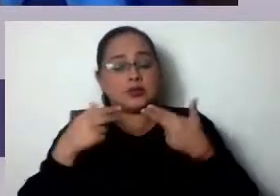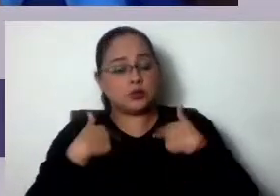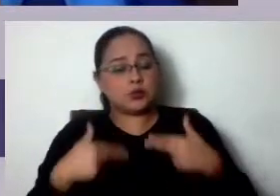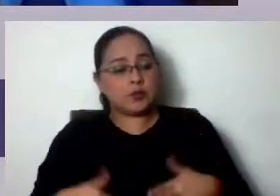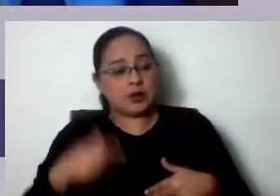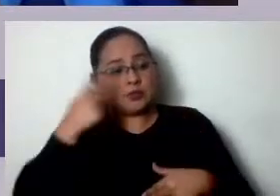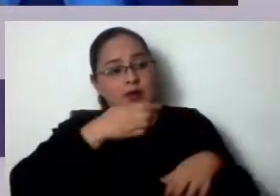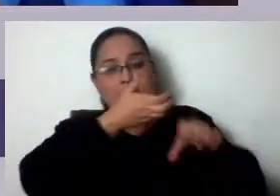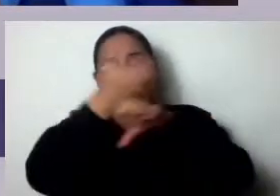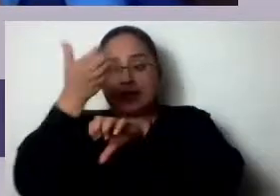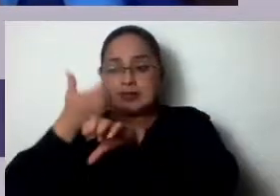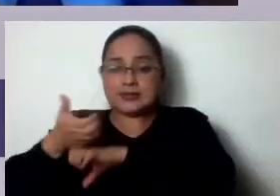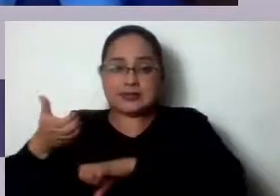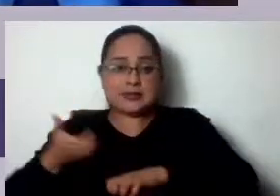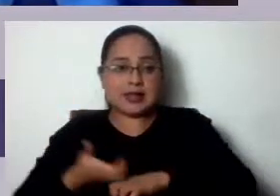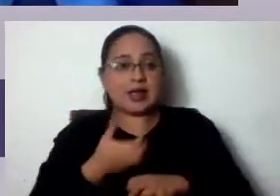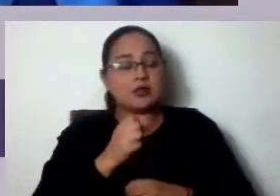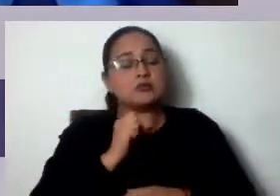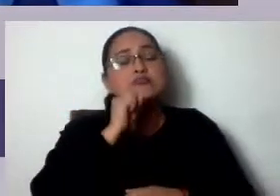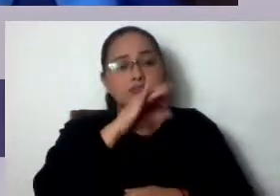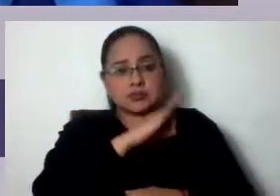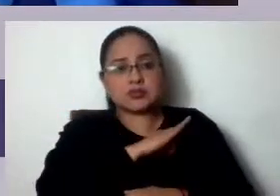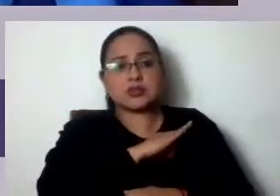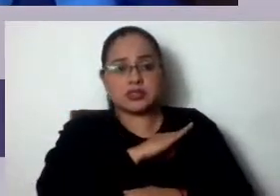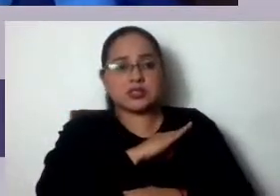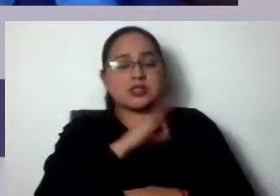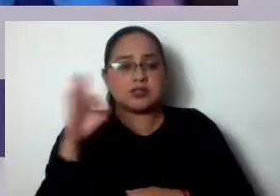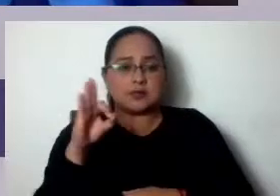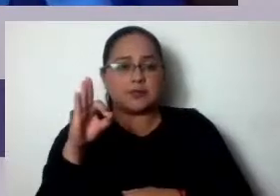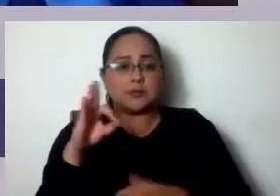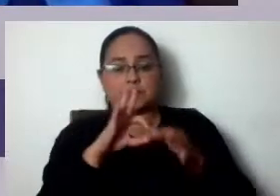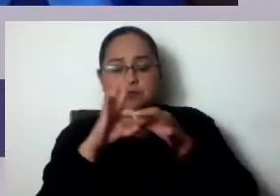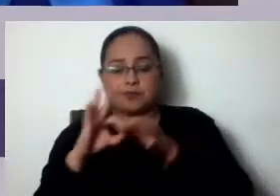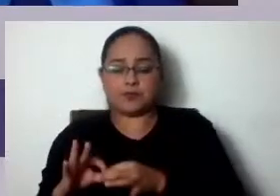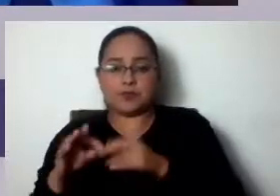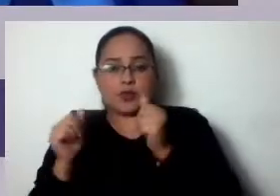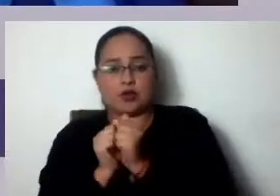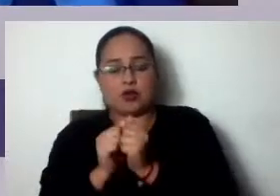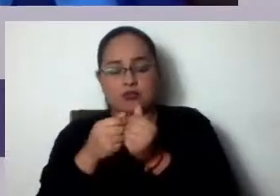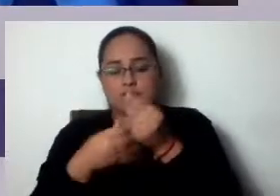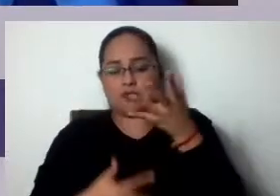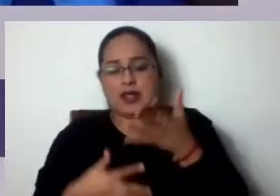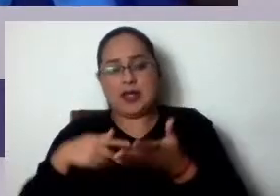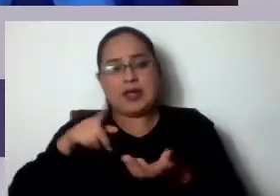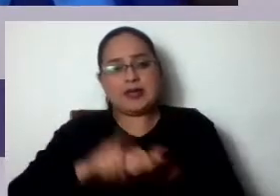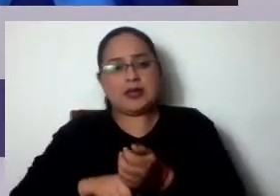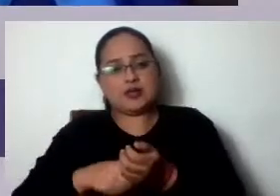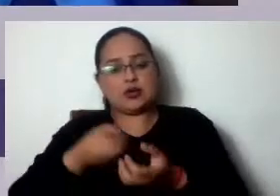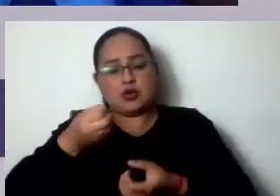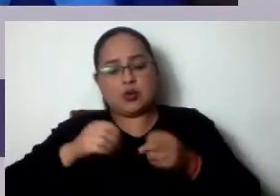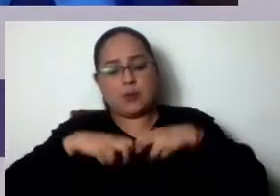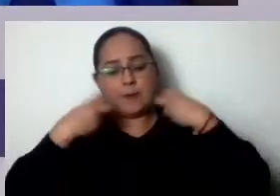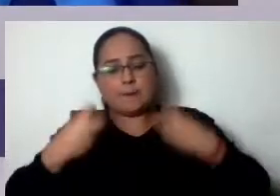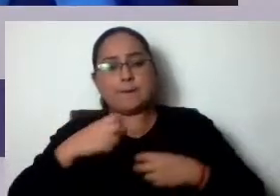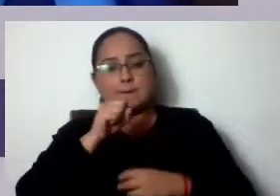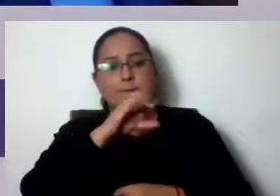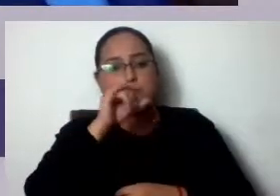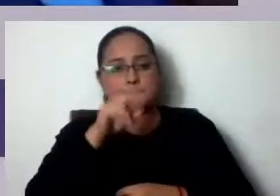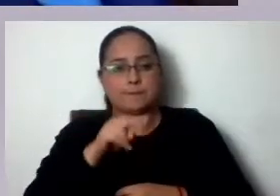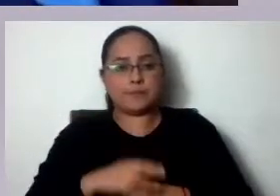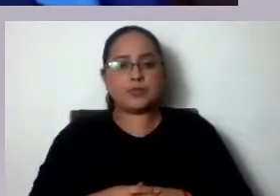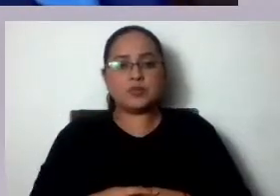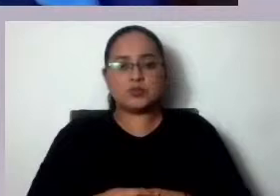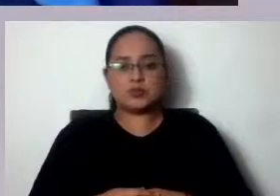las entidades federativas es posible en base a estas interpretaciones que ha hecho el pleno de la corte